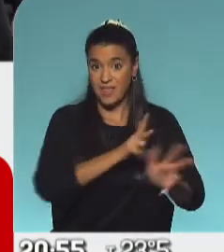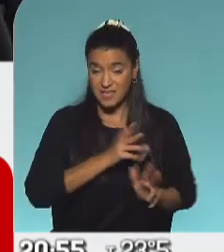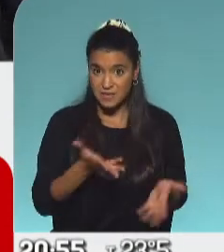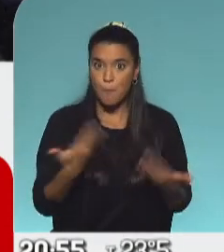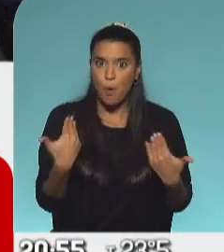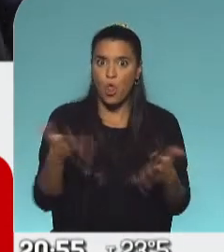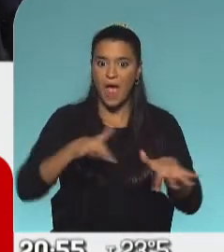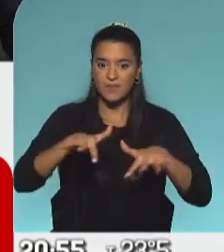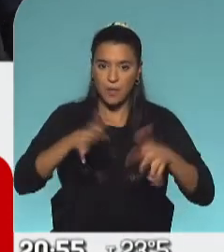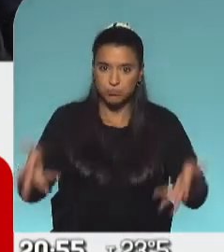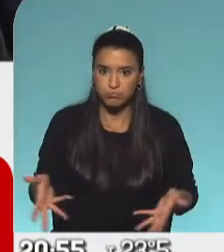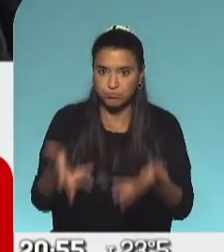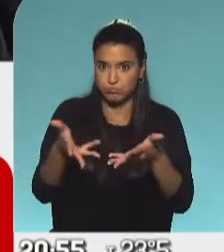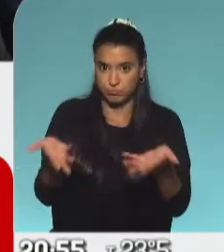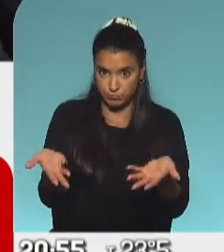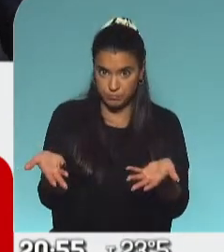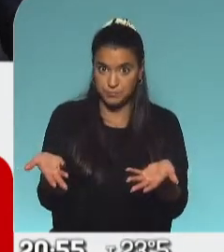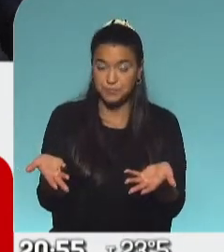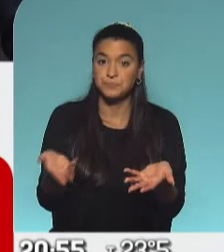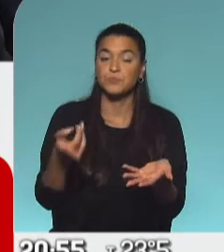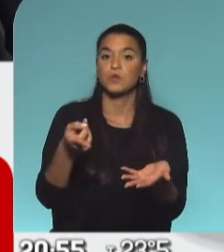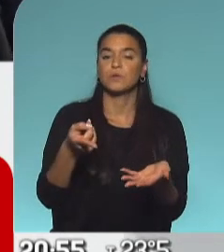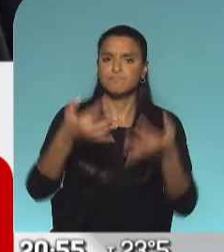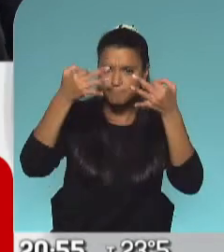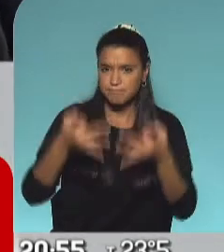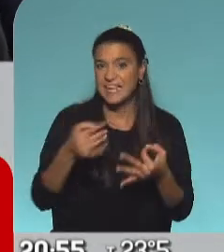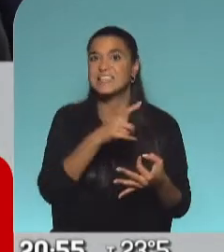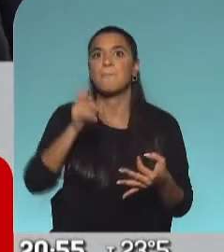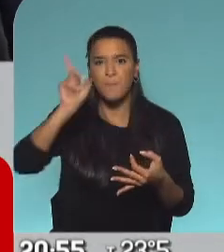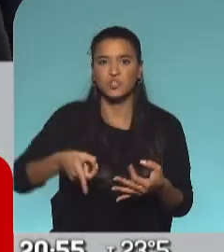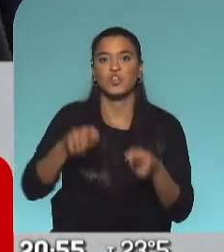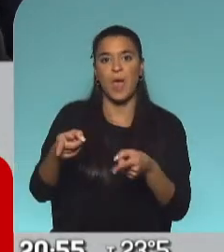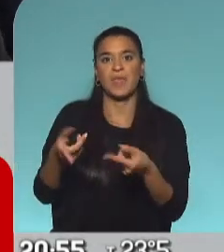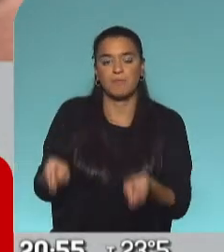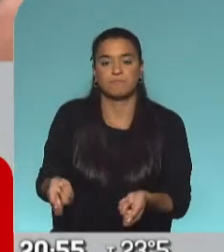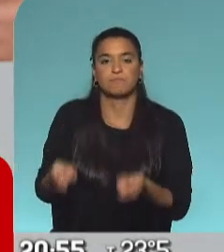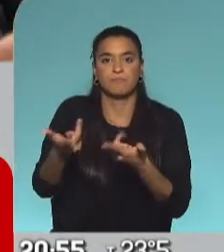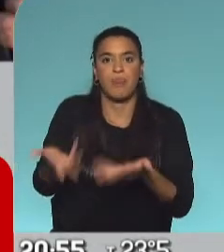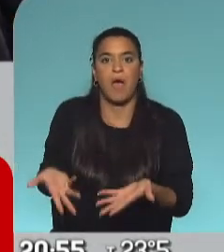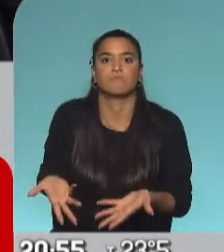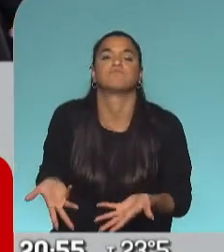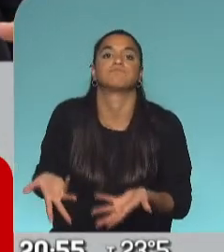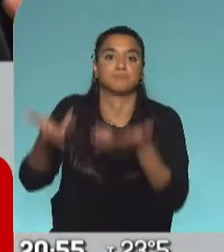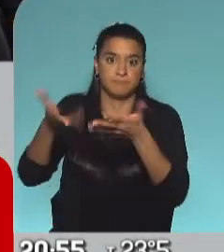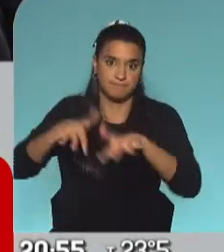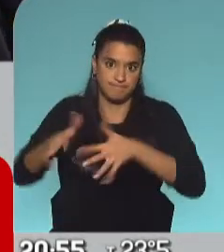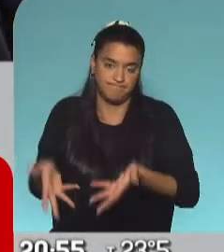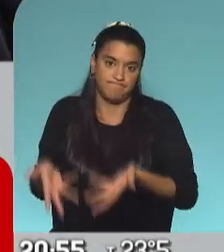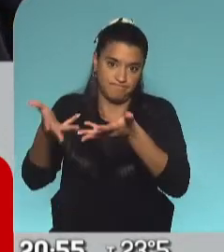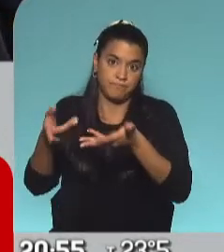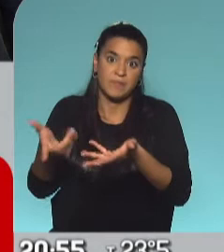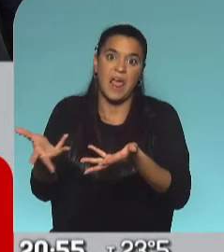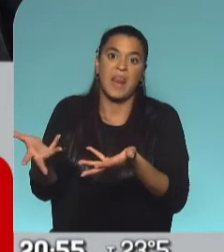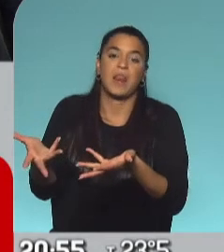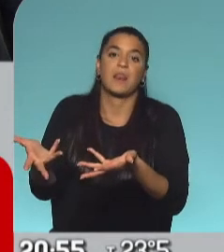reanudar las actividades en plenitud y que eso les permita bueno, recuperar fundamentalmente